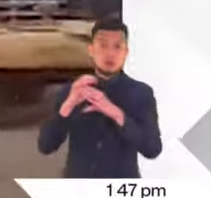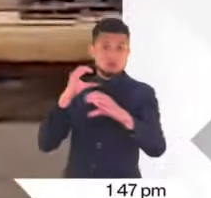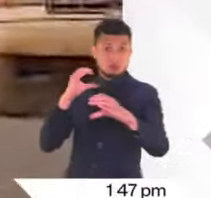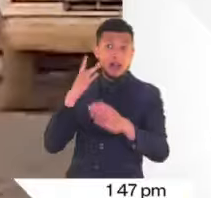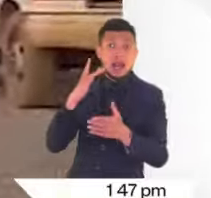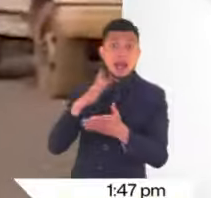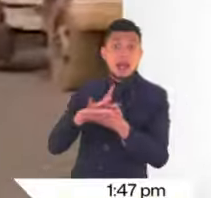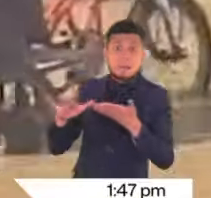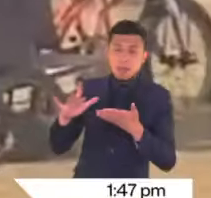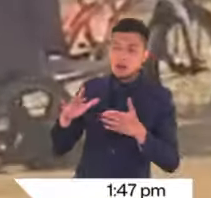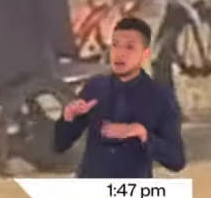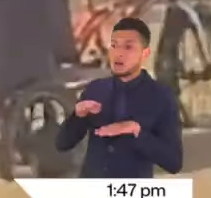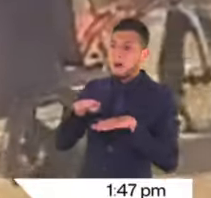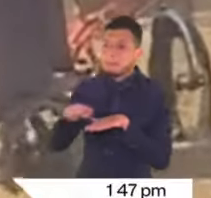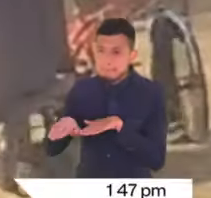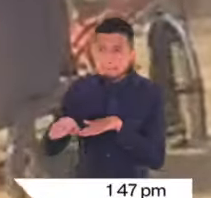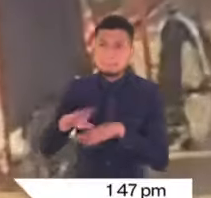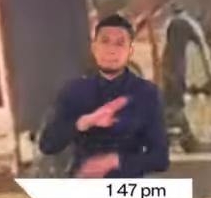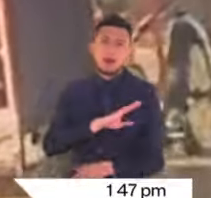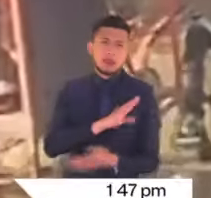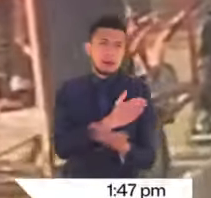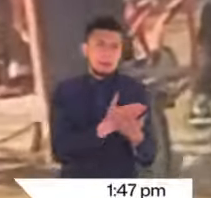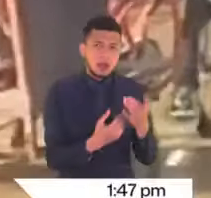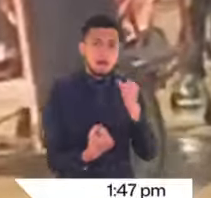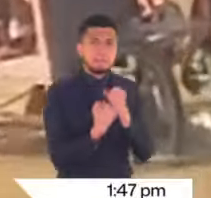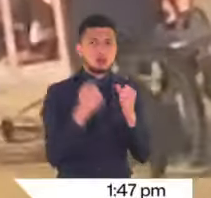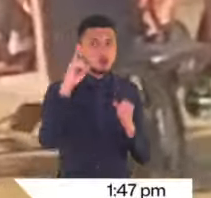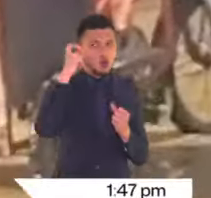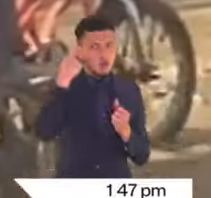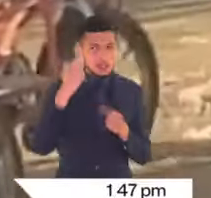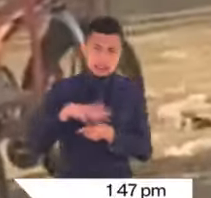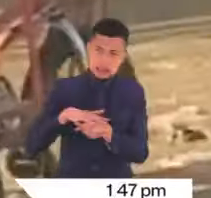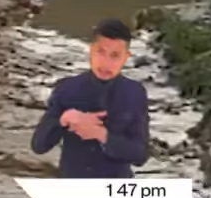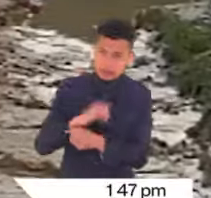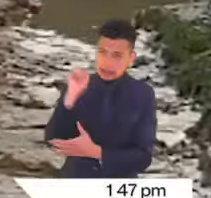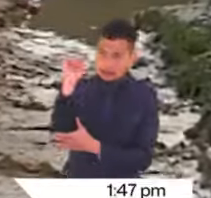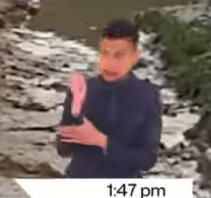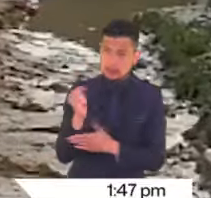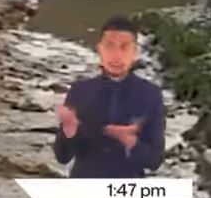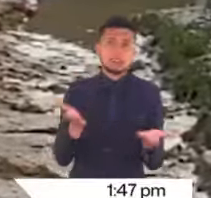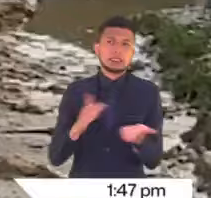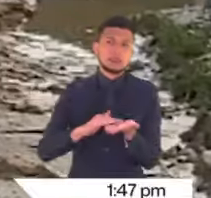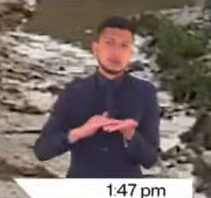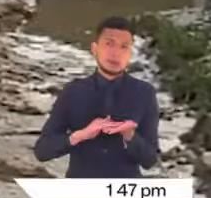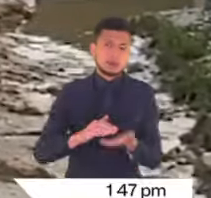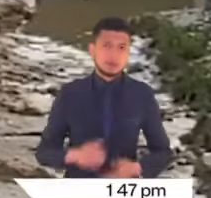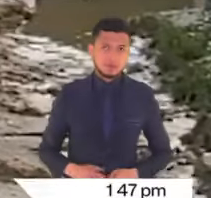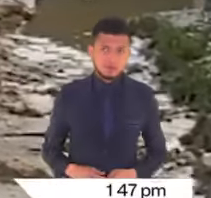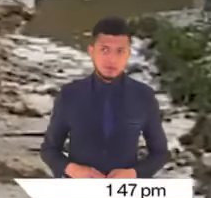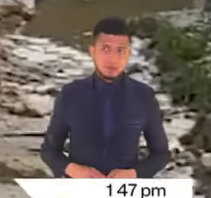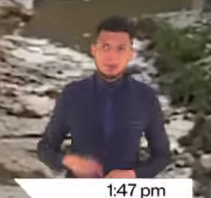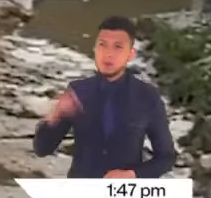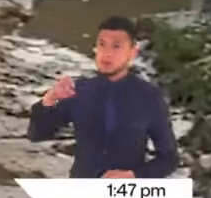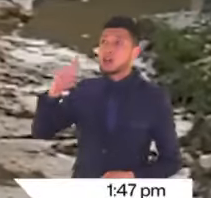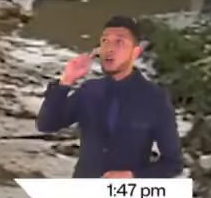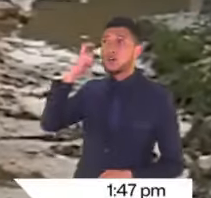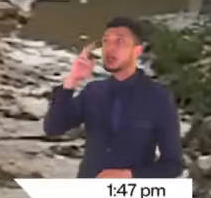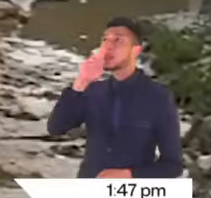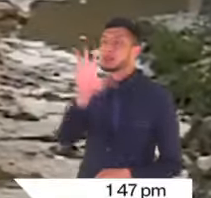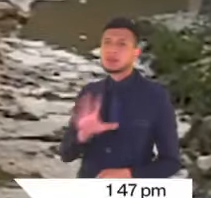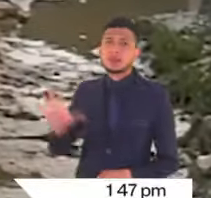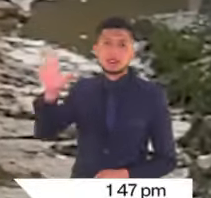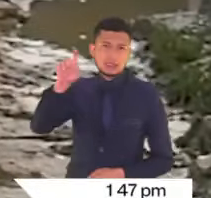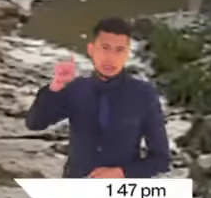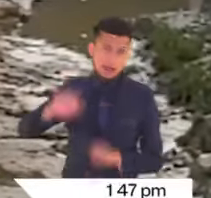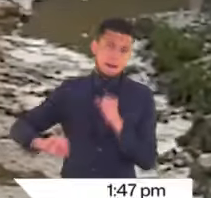varados. La alcaldía solicita apoyo del gobierno para mitigar la crisis. Necesitamos que el gobierno nacional nos brinde